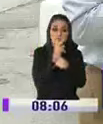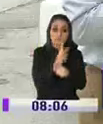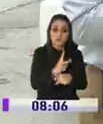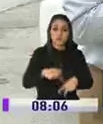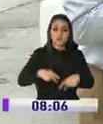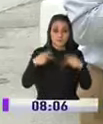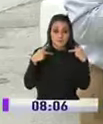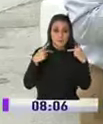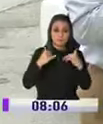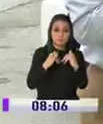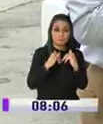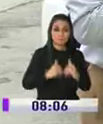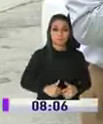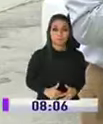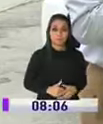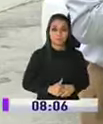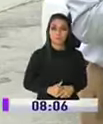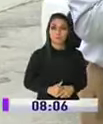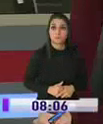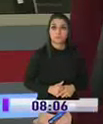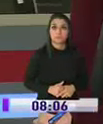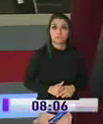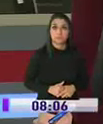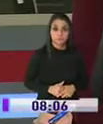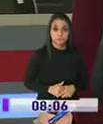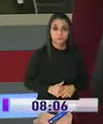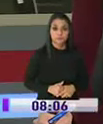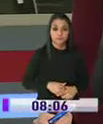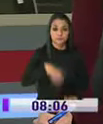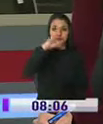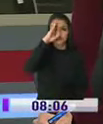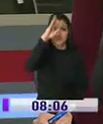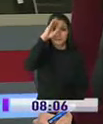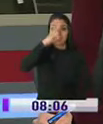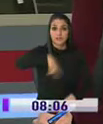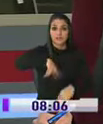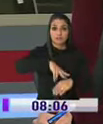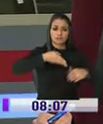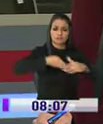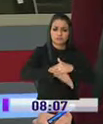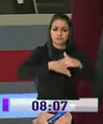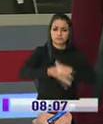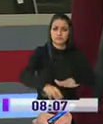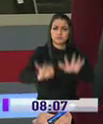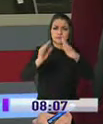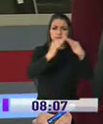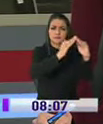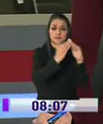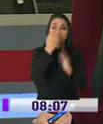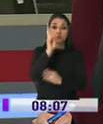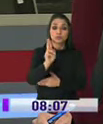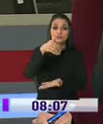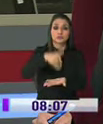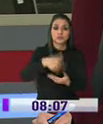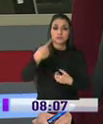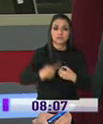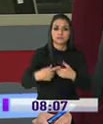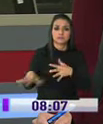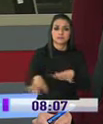Quito informó Iván Casamen. Y la Policía Nacional allanó 7 inmuebles en el sur y centro de la capital durante el operativo